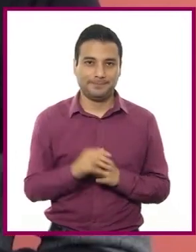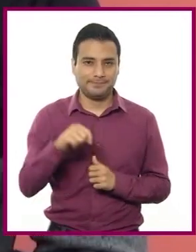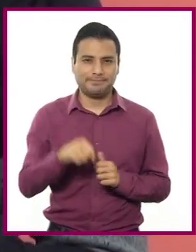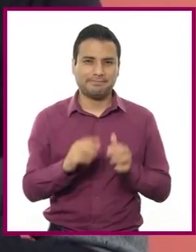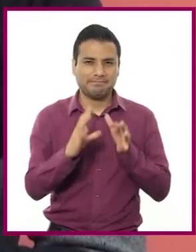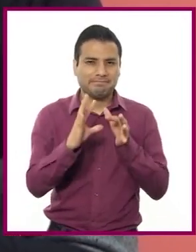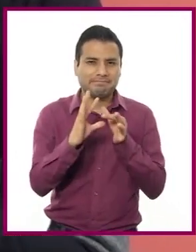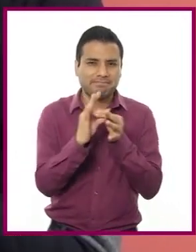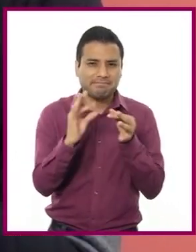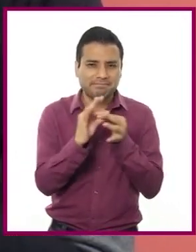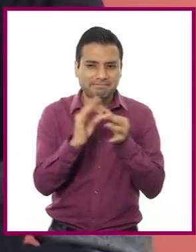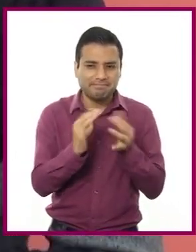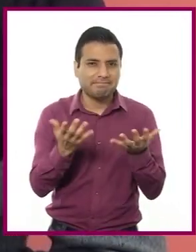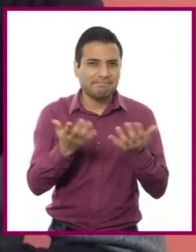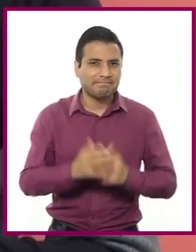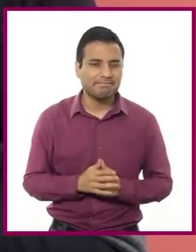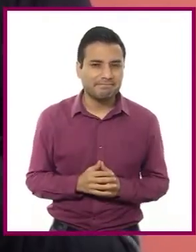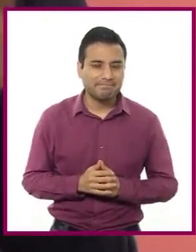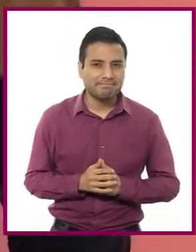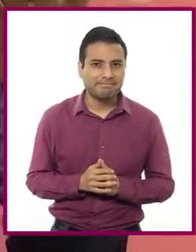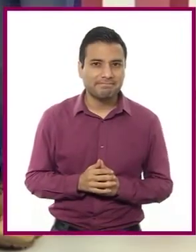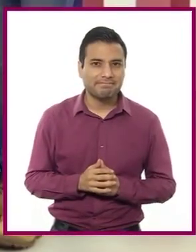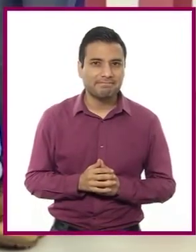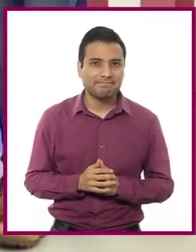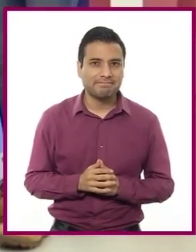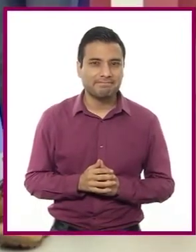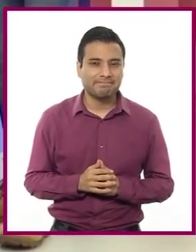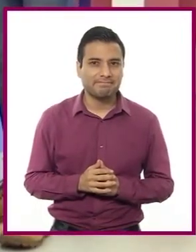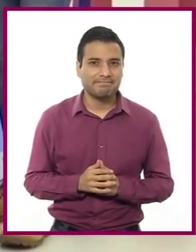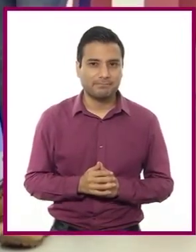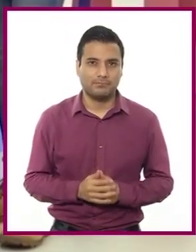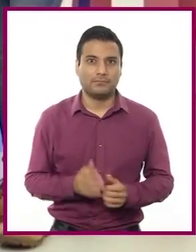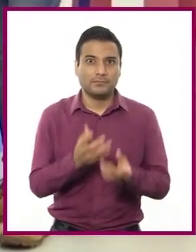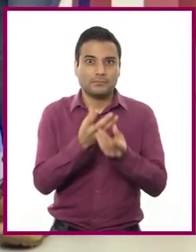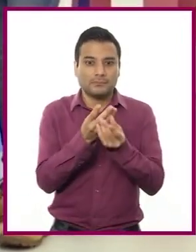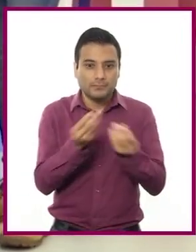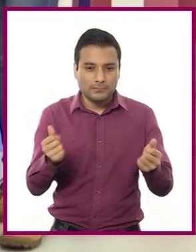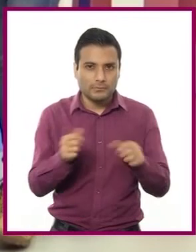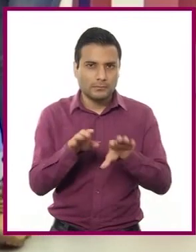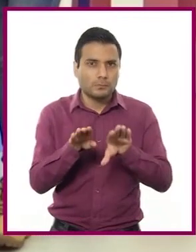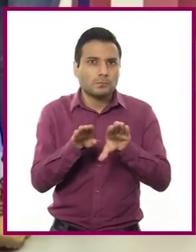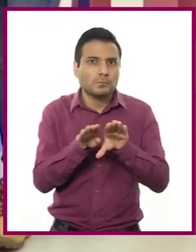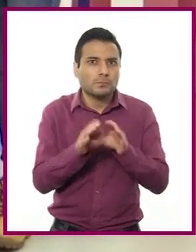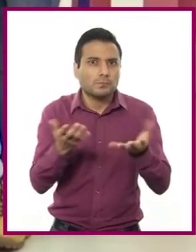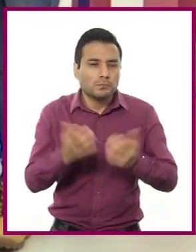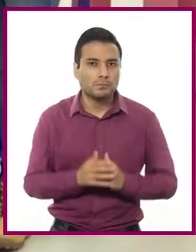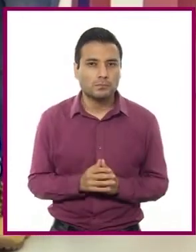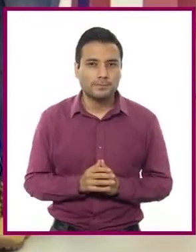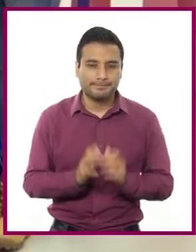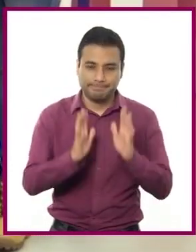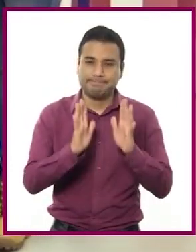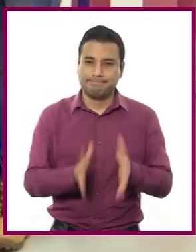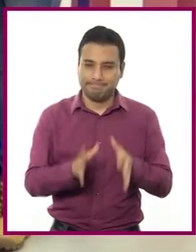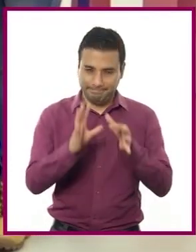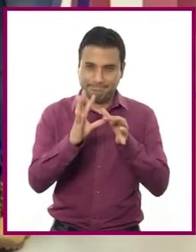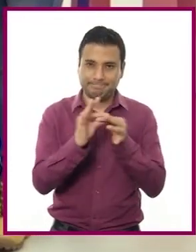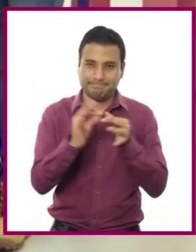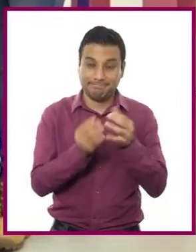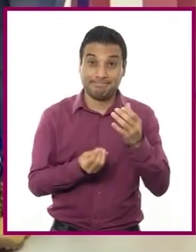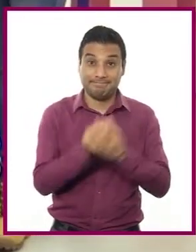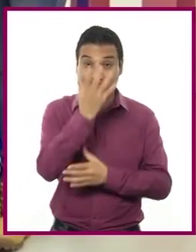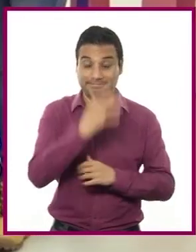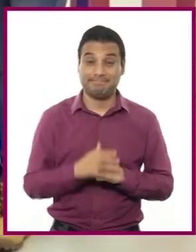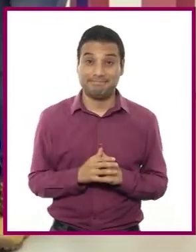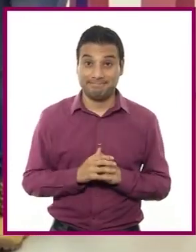hemos compartido sobre cómo lo resolvemos. Hemos aprendido algo nuevo juntos.